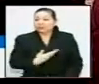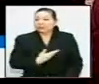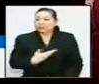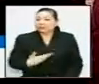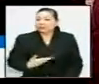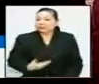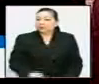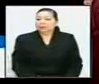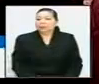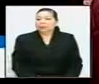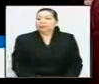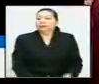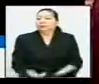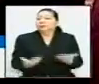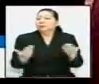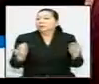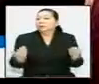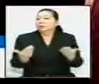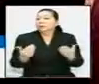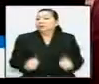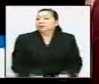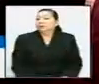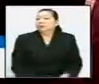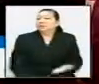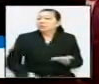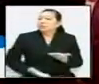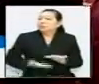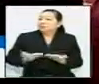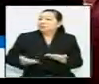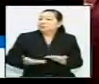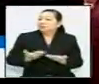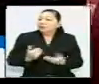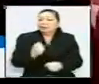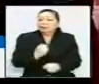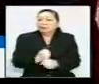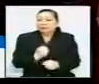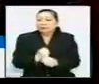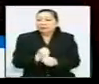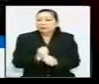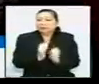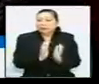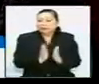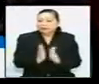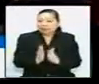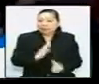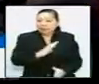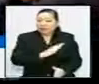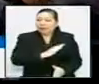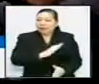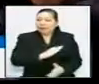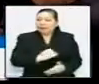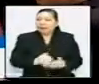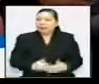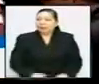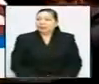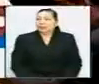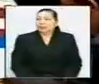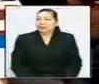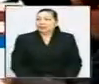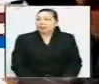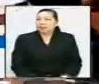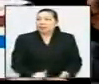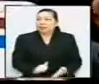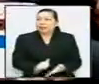presidente, donde facilitaba el trabajo y la coordinación con la Fiscalía.